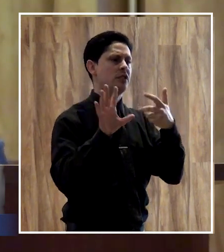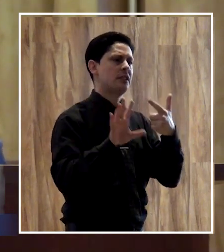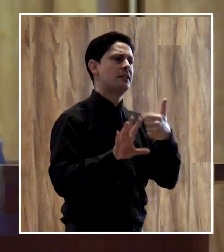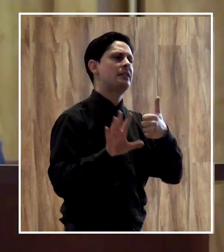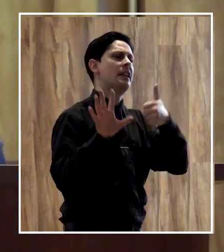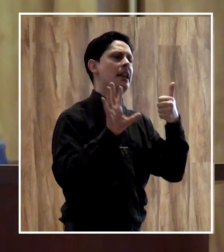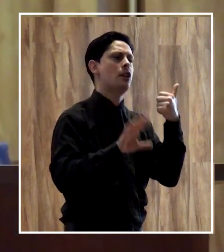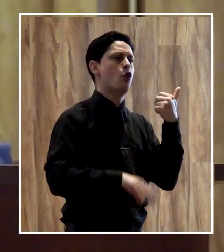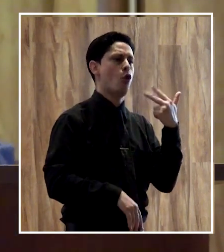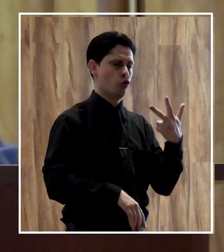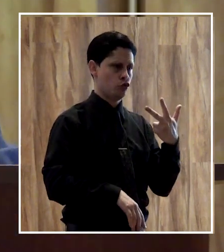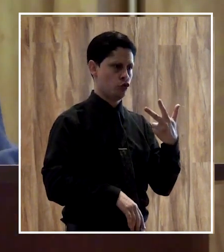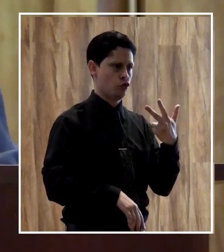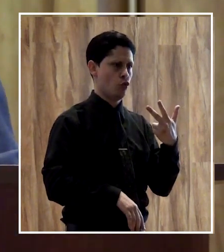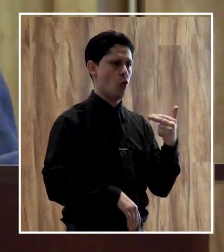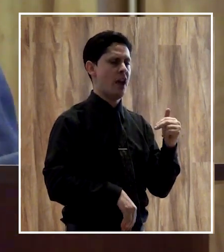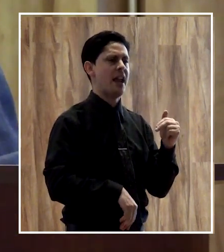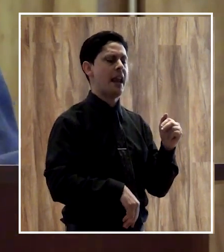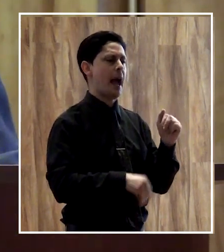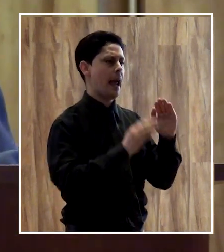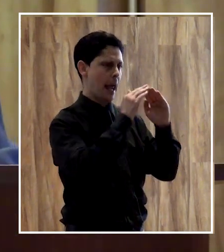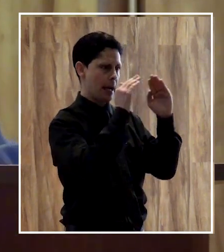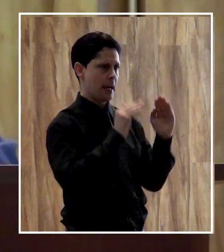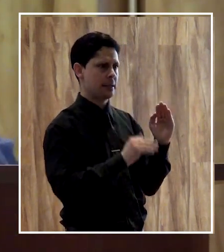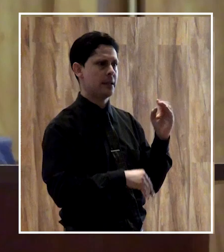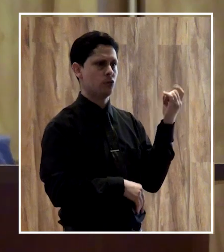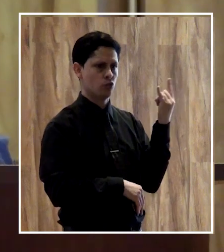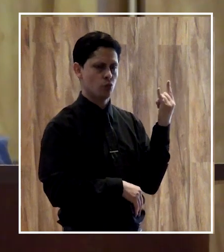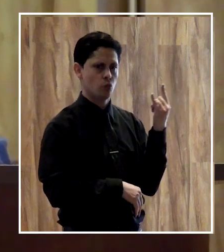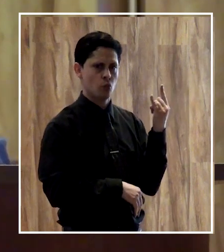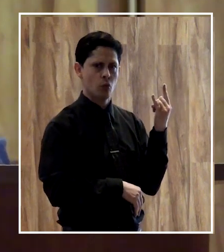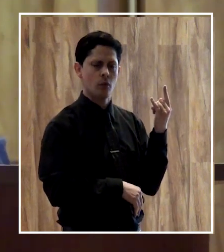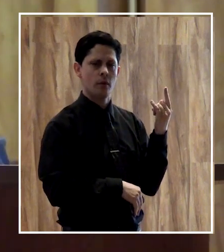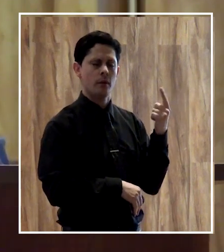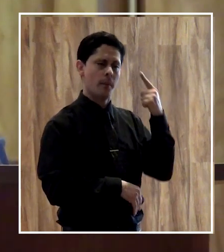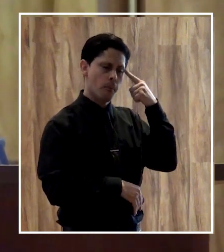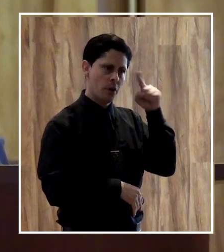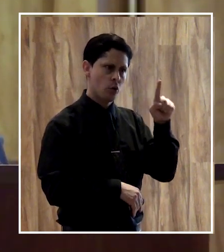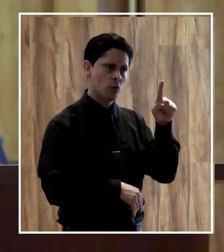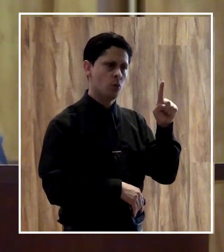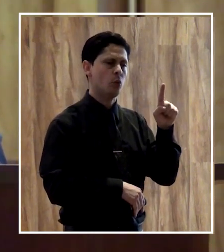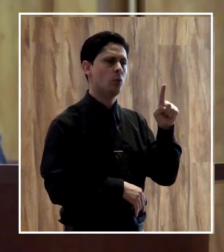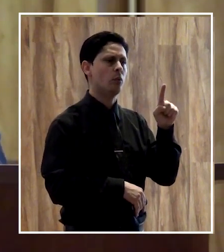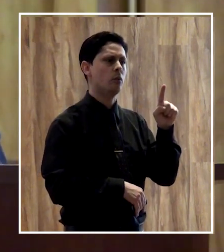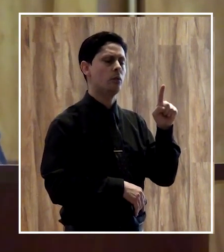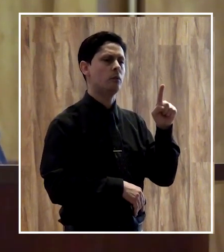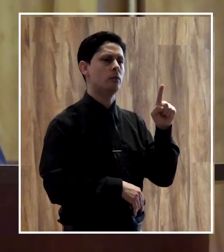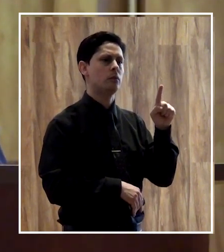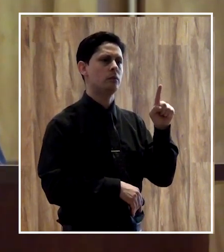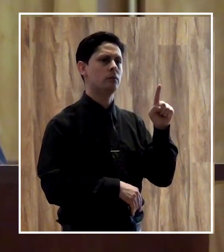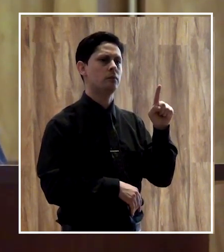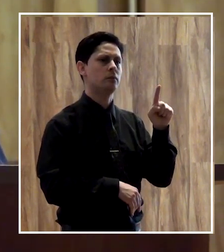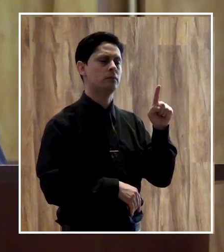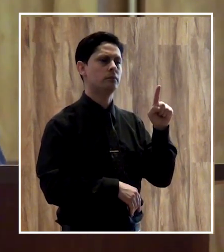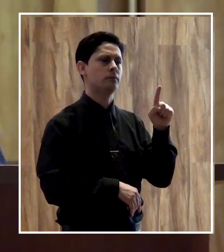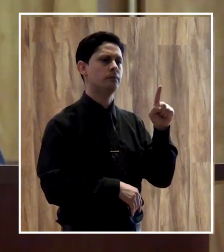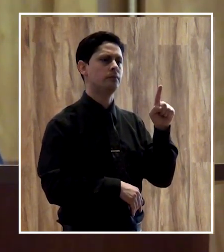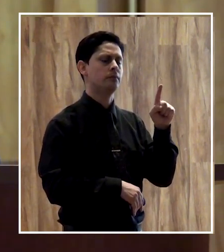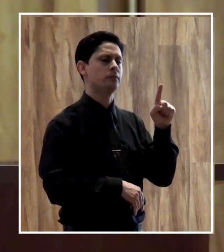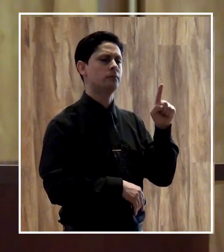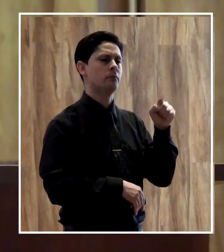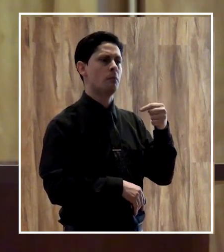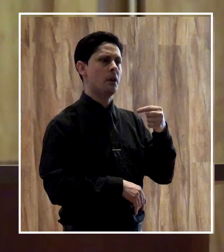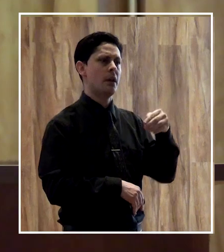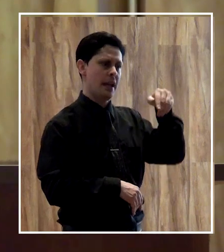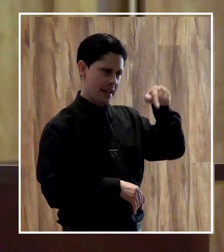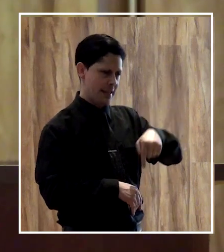1967-68 en otras casas de estudio, pero que también se hizo carne aquí